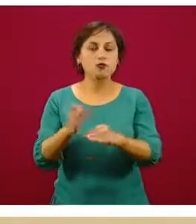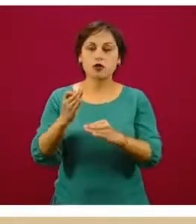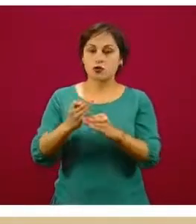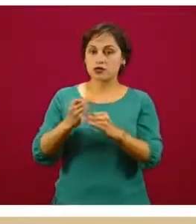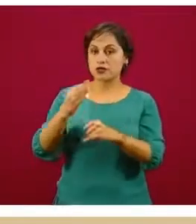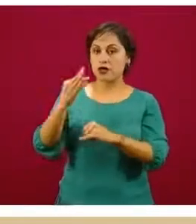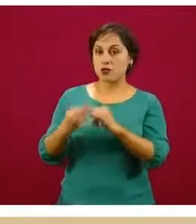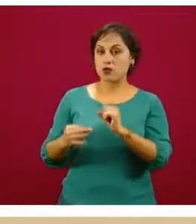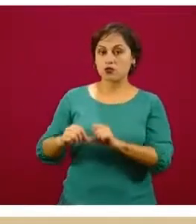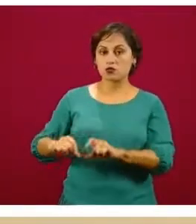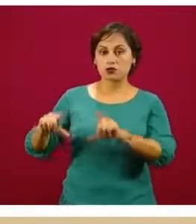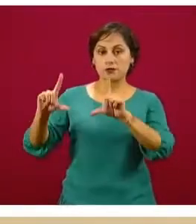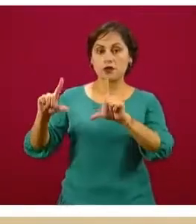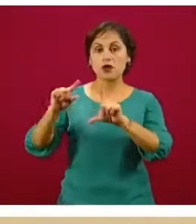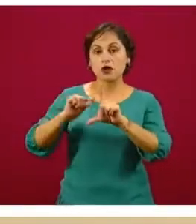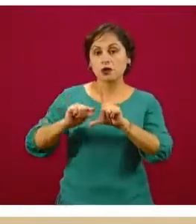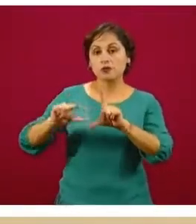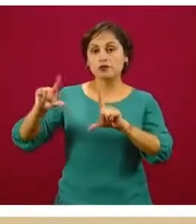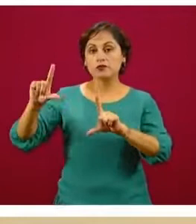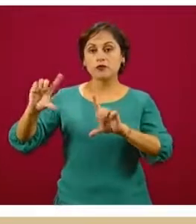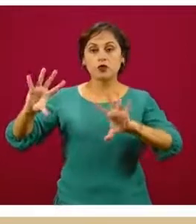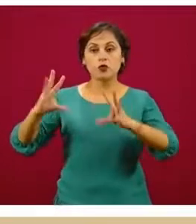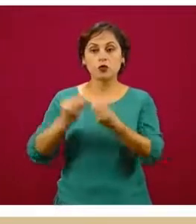curva de casos acumulados,